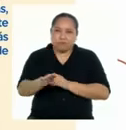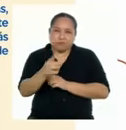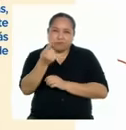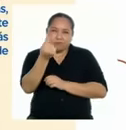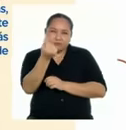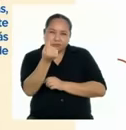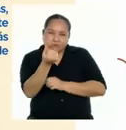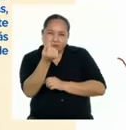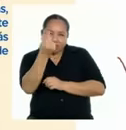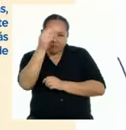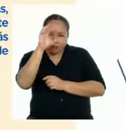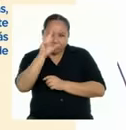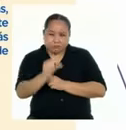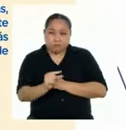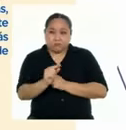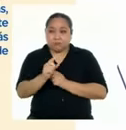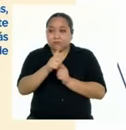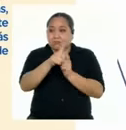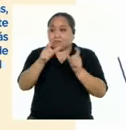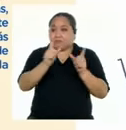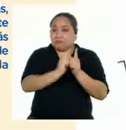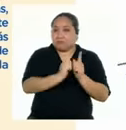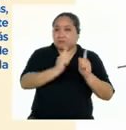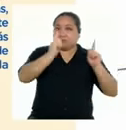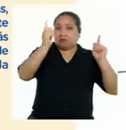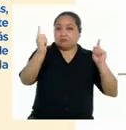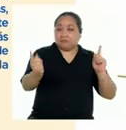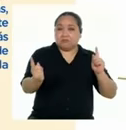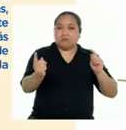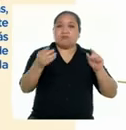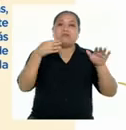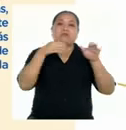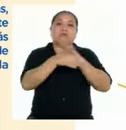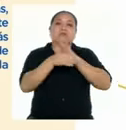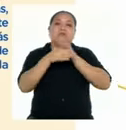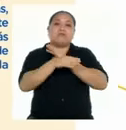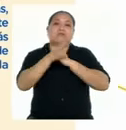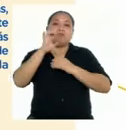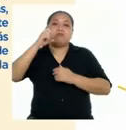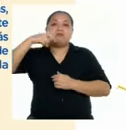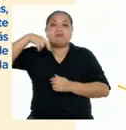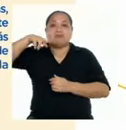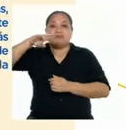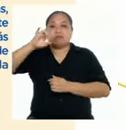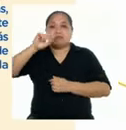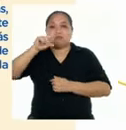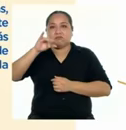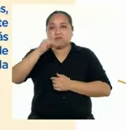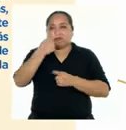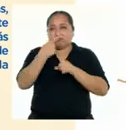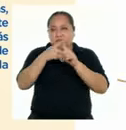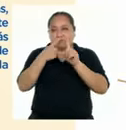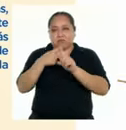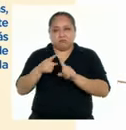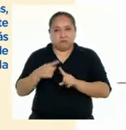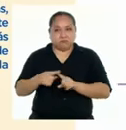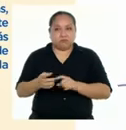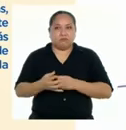y de lugares muy alejados accedan a la energía, etc.